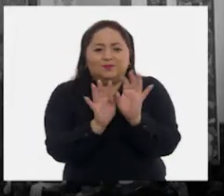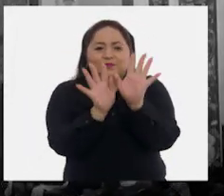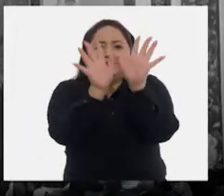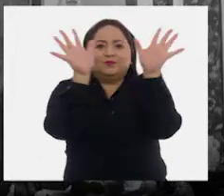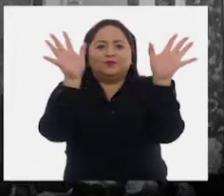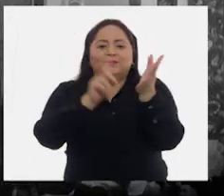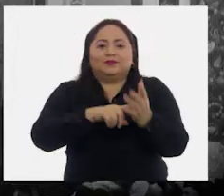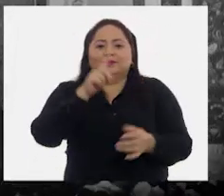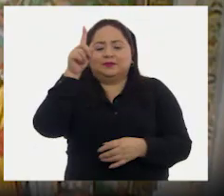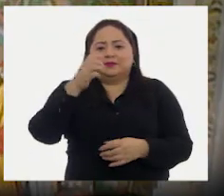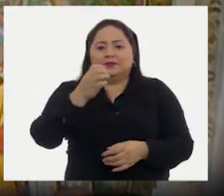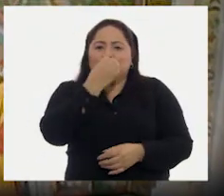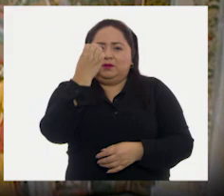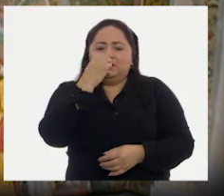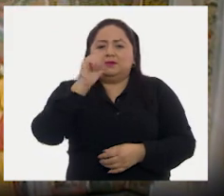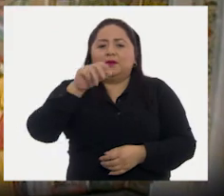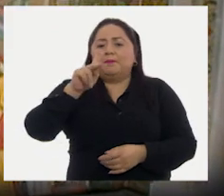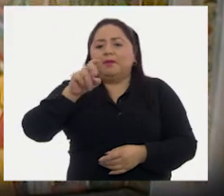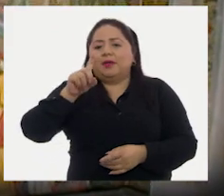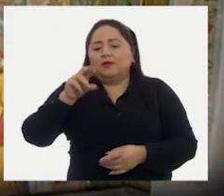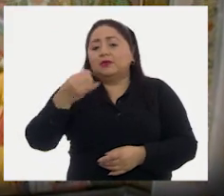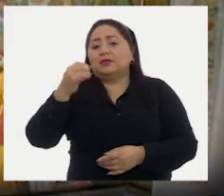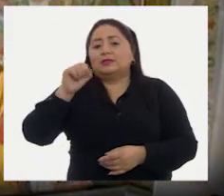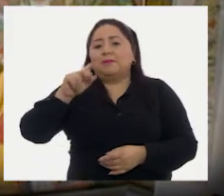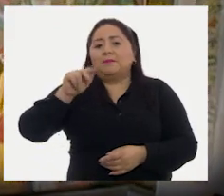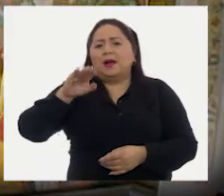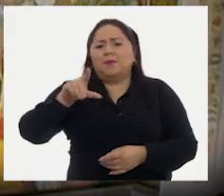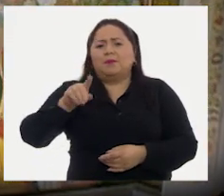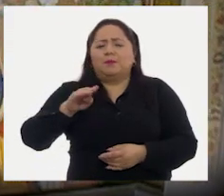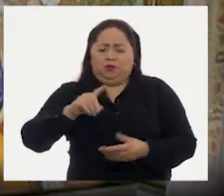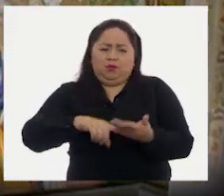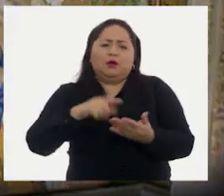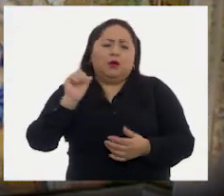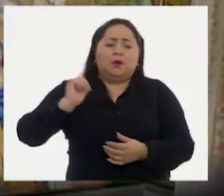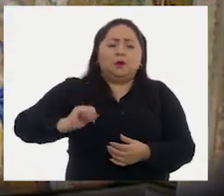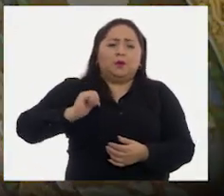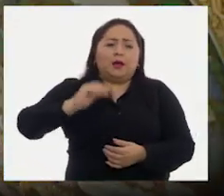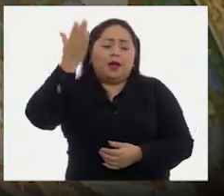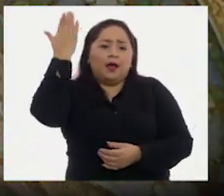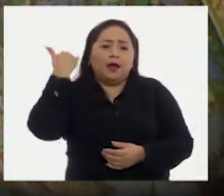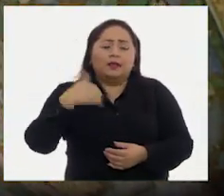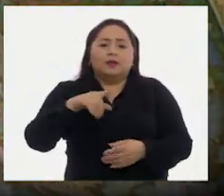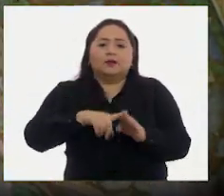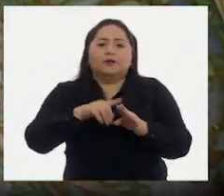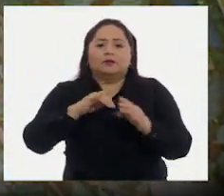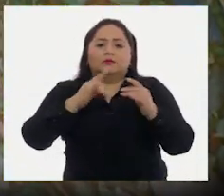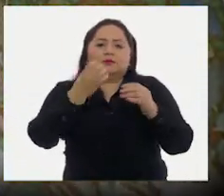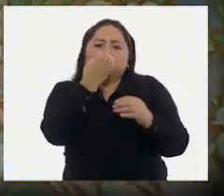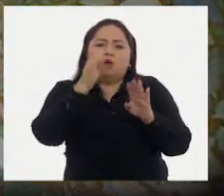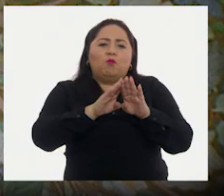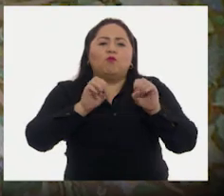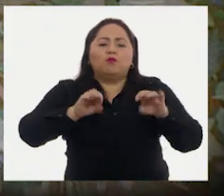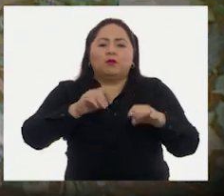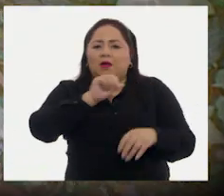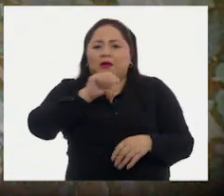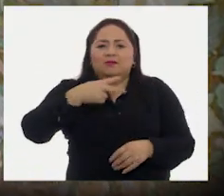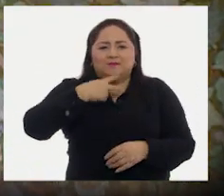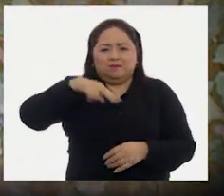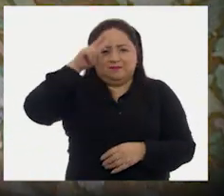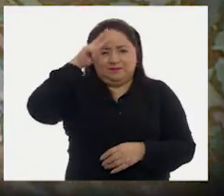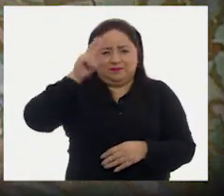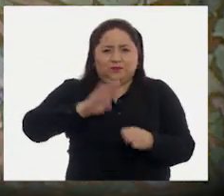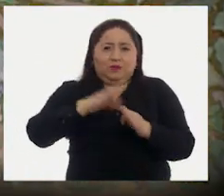Colegio de San Pedro y San Pablo, que funcionaba como oficina para la campaña contra el analfabetismo. En este mural el hombre